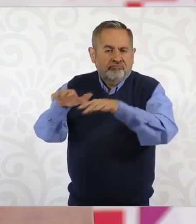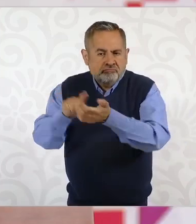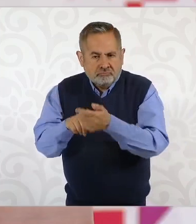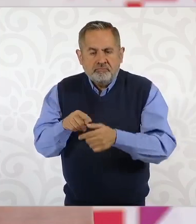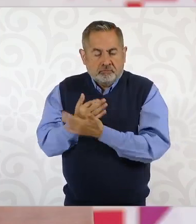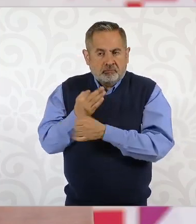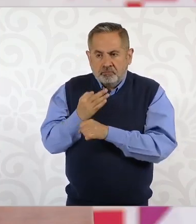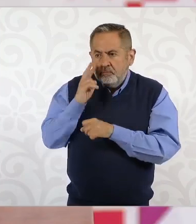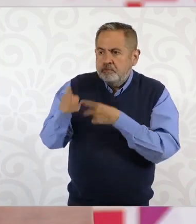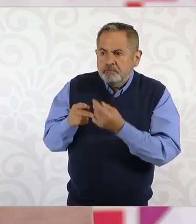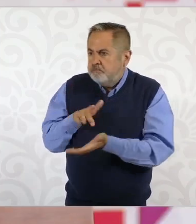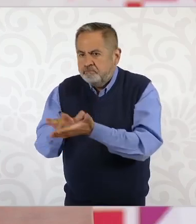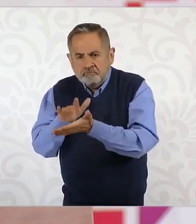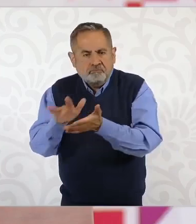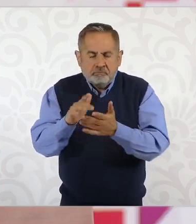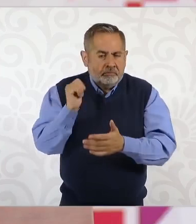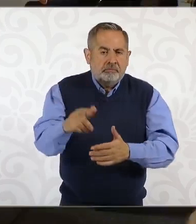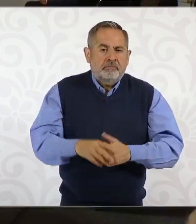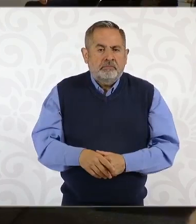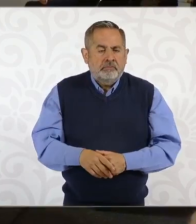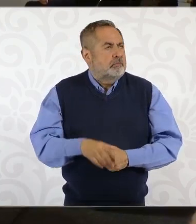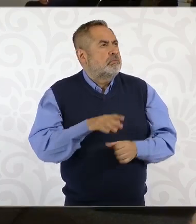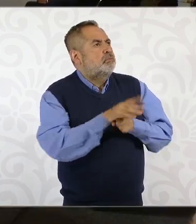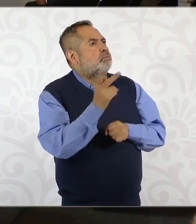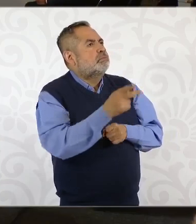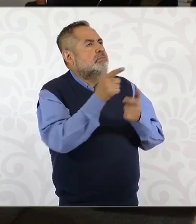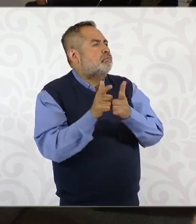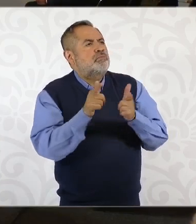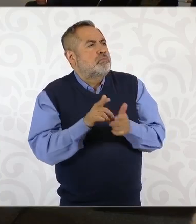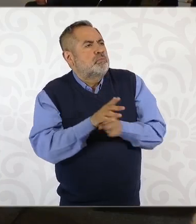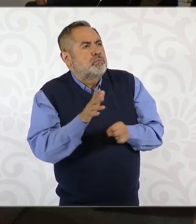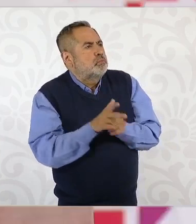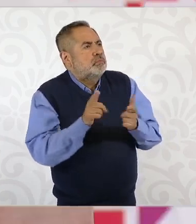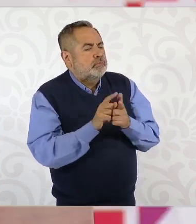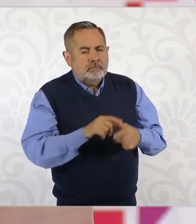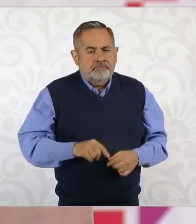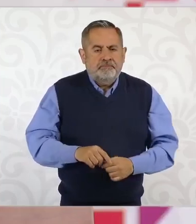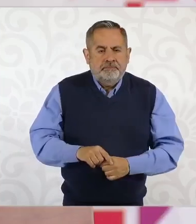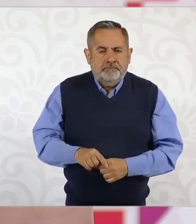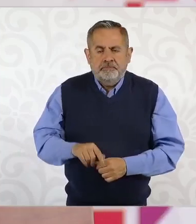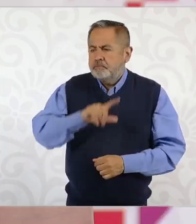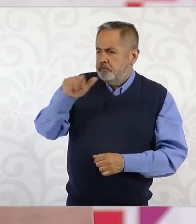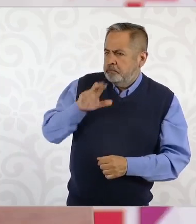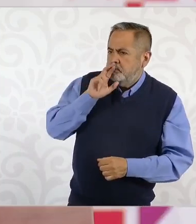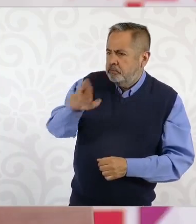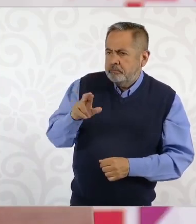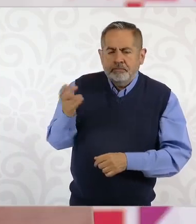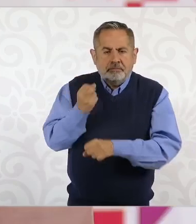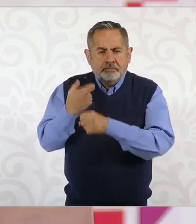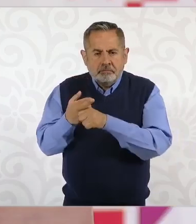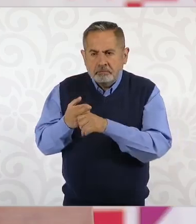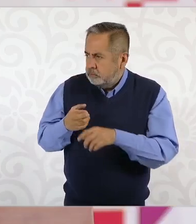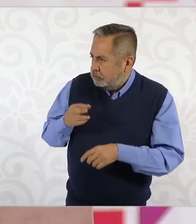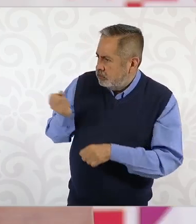elementos que sean necesarios para apoyar. ¿Y de qué grupo delincuencial se está Ya lo hablando? informaría el secretario bueno, el secretario